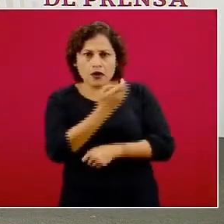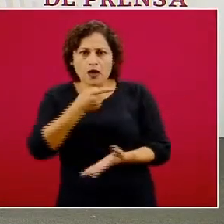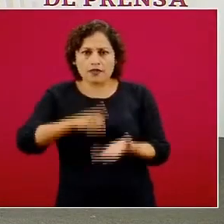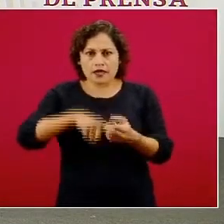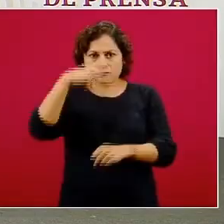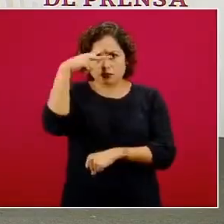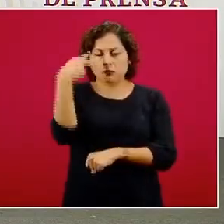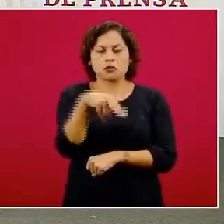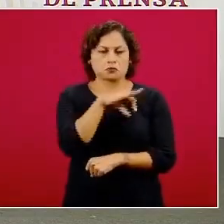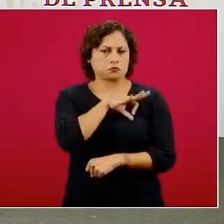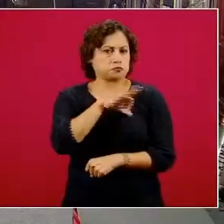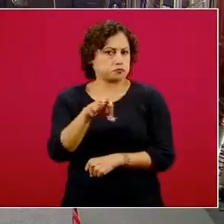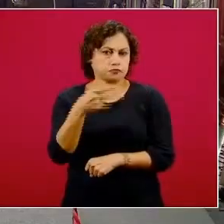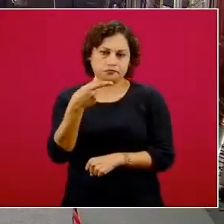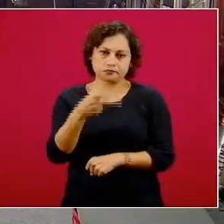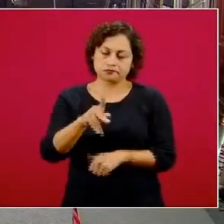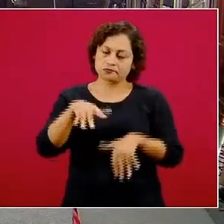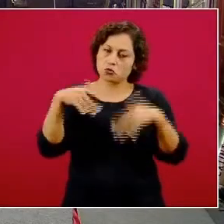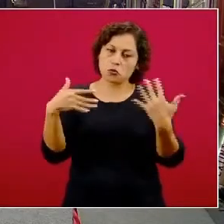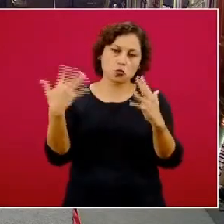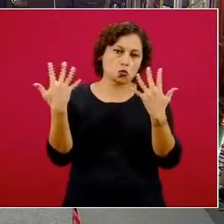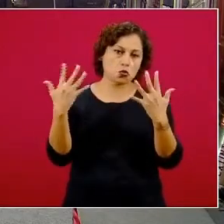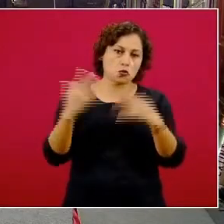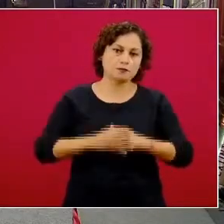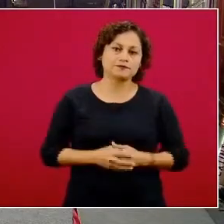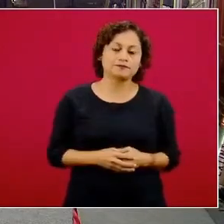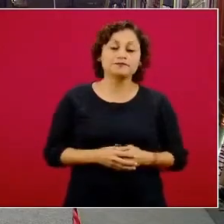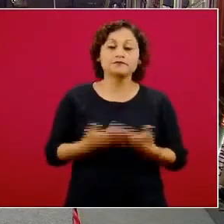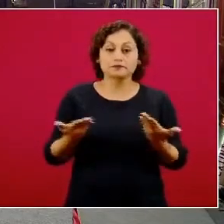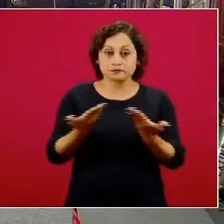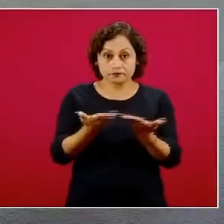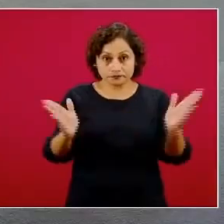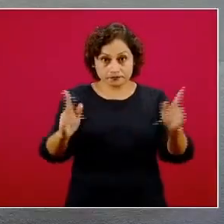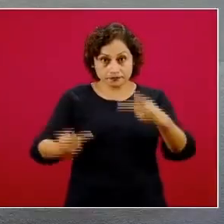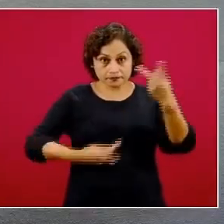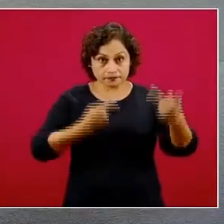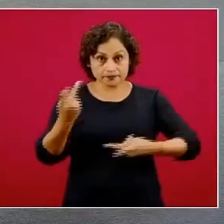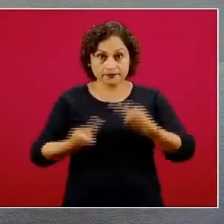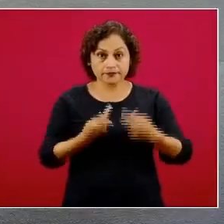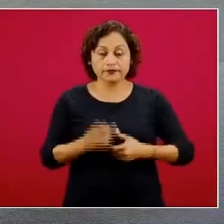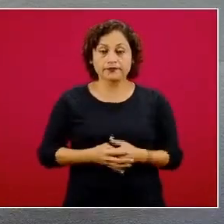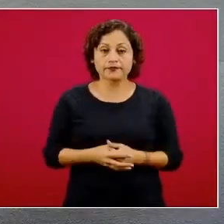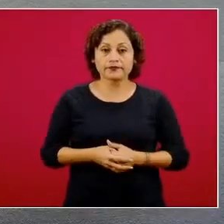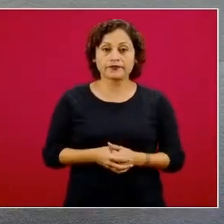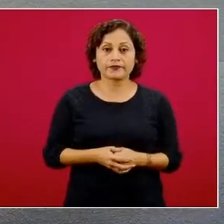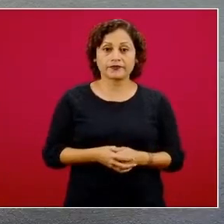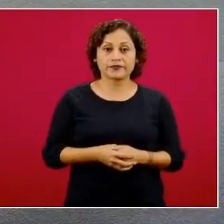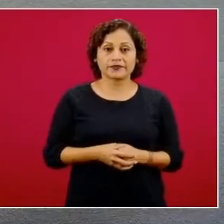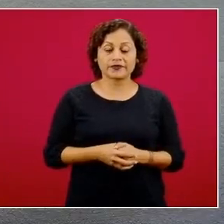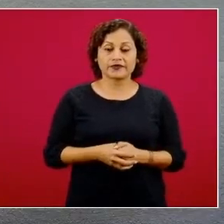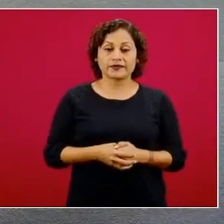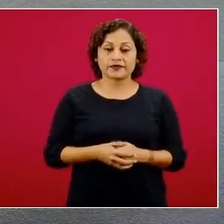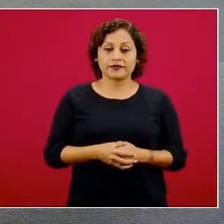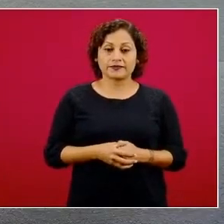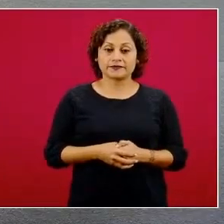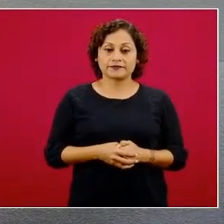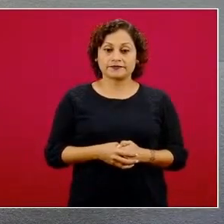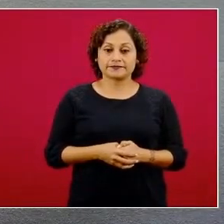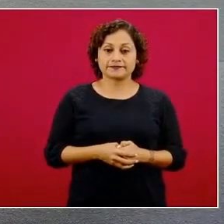país. Pues entonces abrimos a preguntas, por favor. Adelante. 1 y